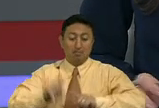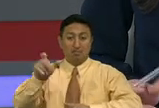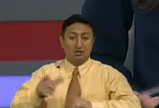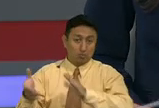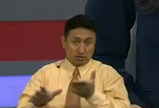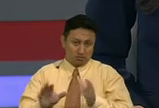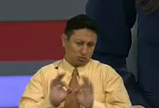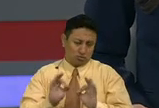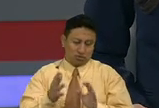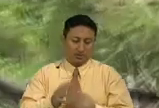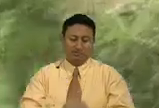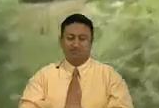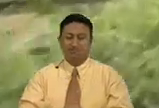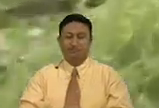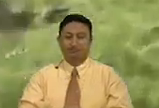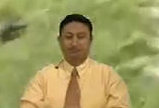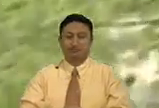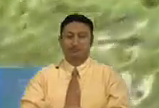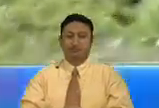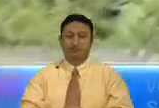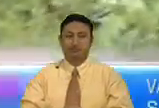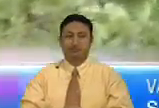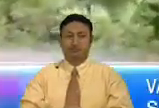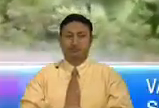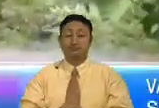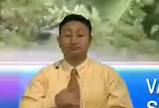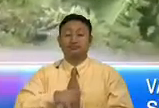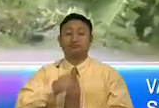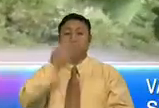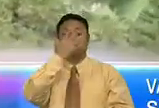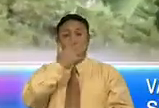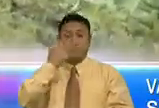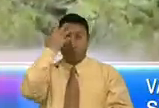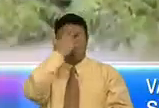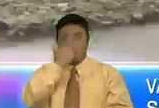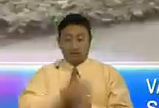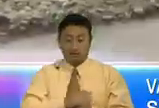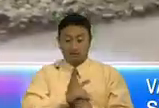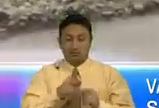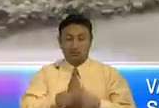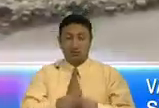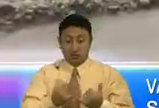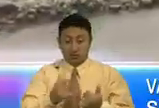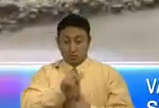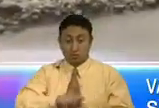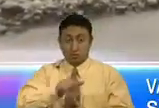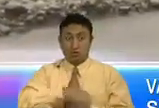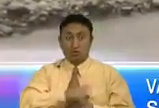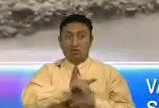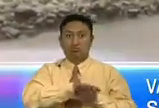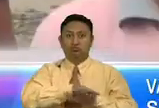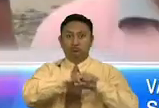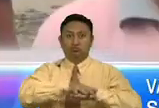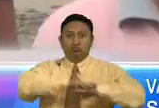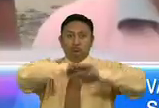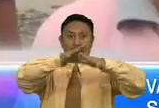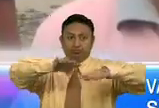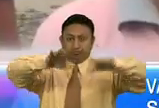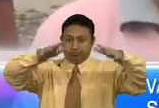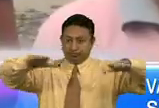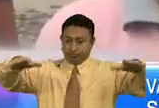mortales. Chaflú y la parroquia de Camarones, ubicados en la provincia de Esmeraldas, amanecieron este lunes con su río desbordado. Se suscitó